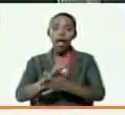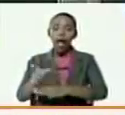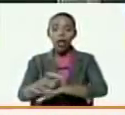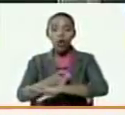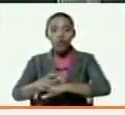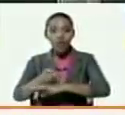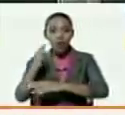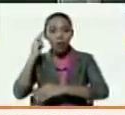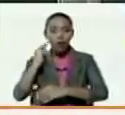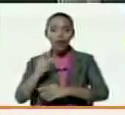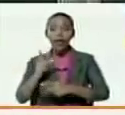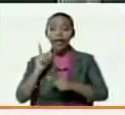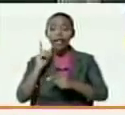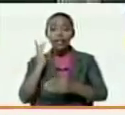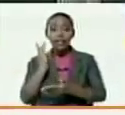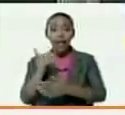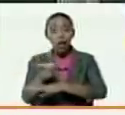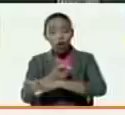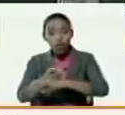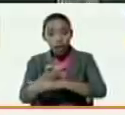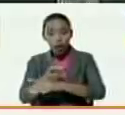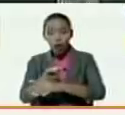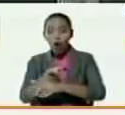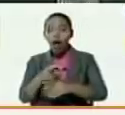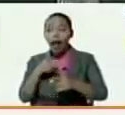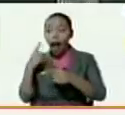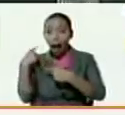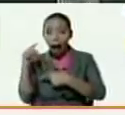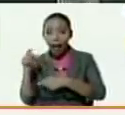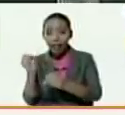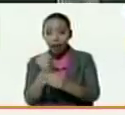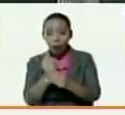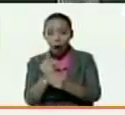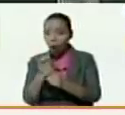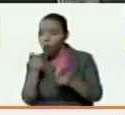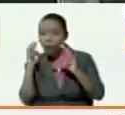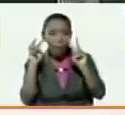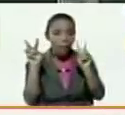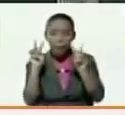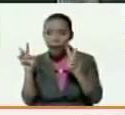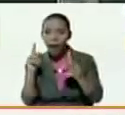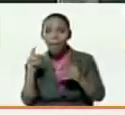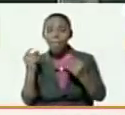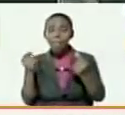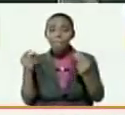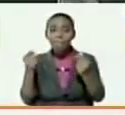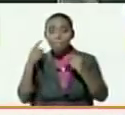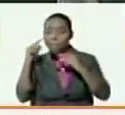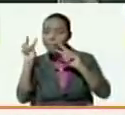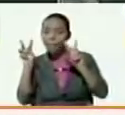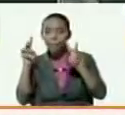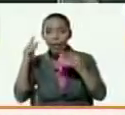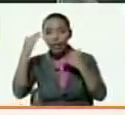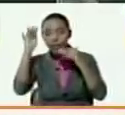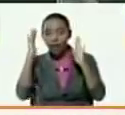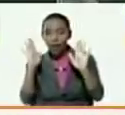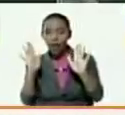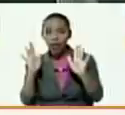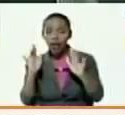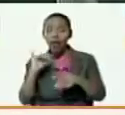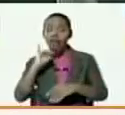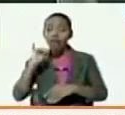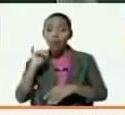bolivariano que está tomando las medidas necesarias, evitar hacernos ecos de rumores, de tweets, de